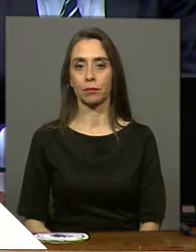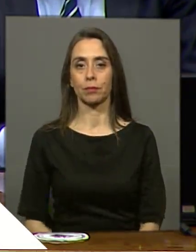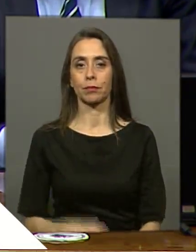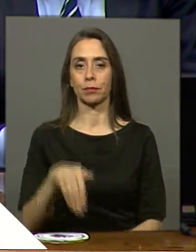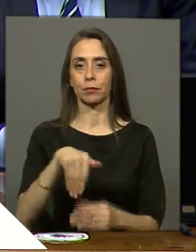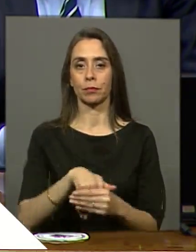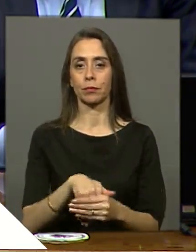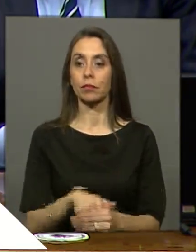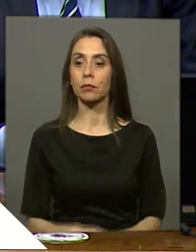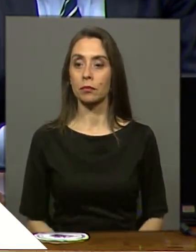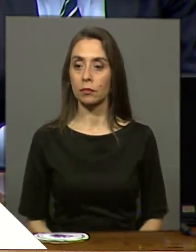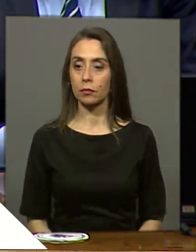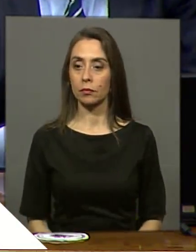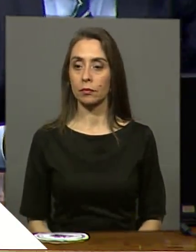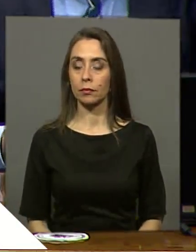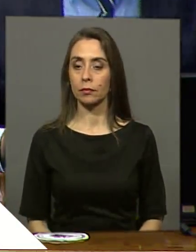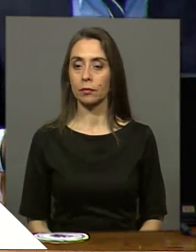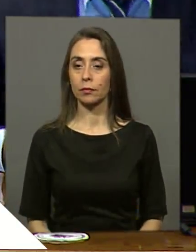votación